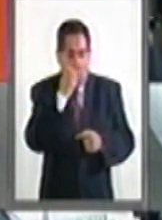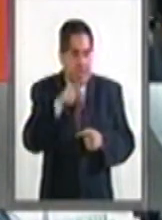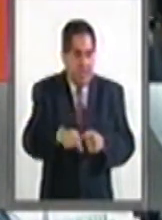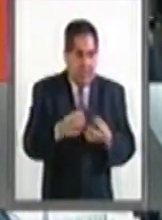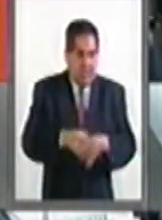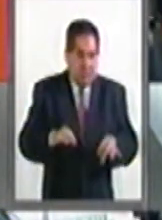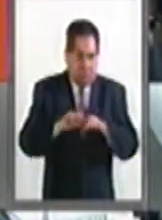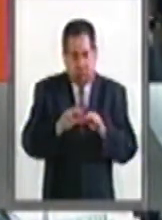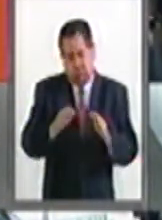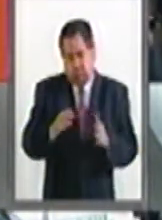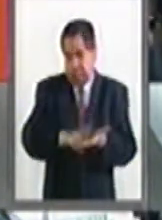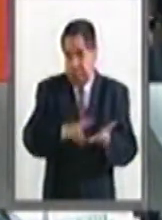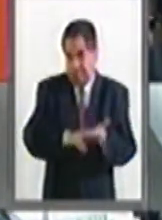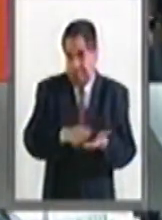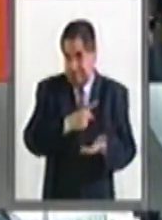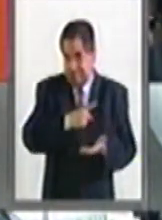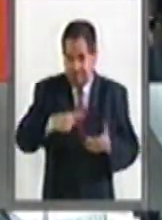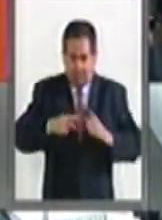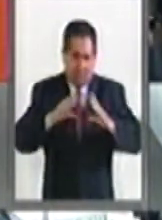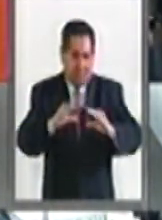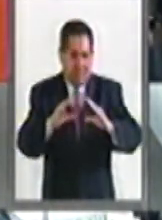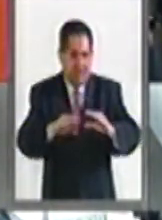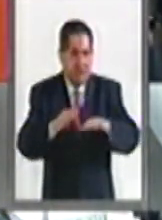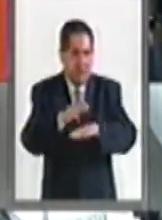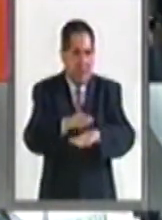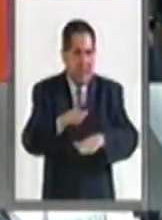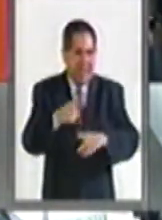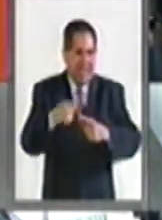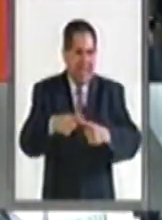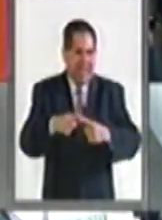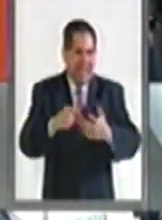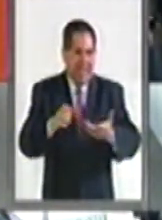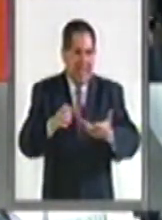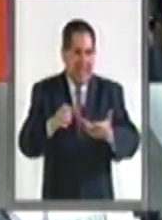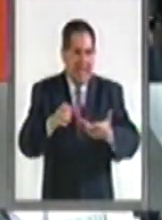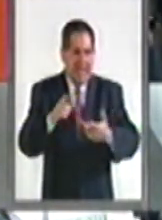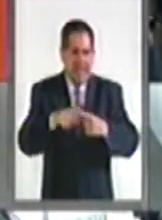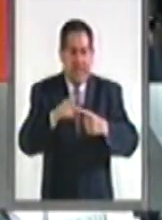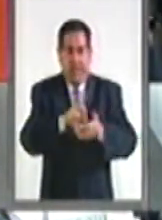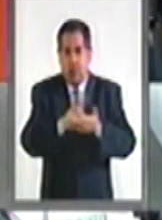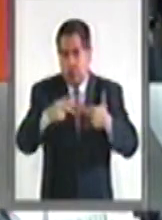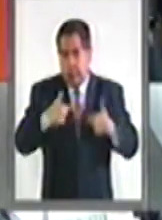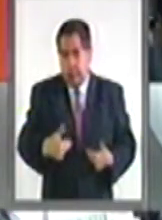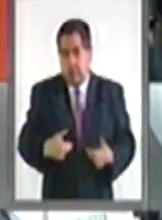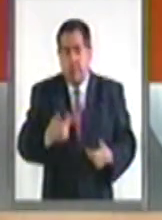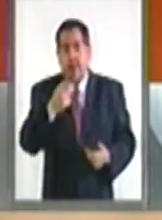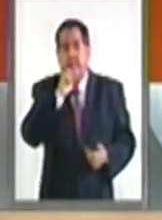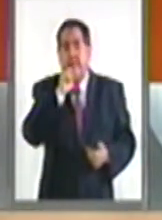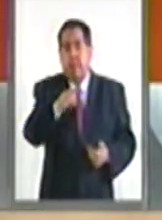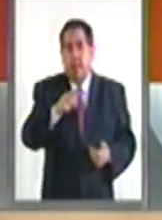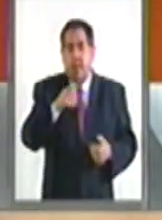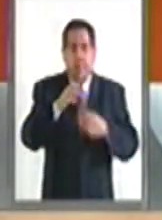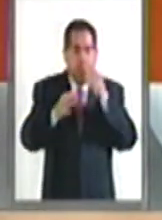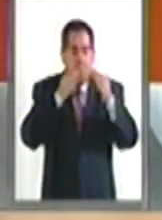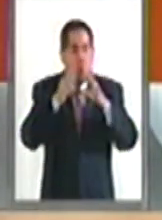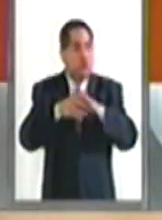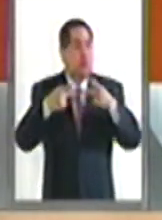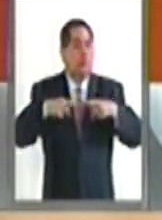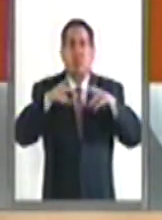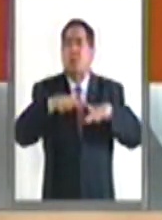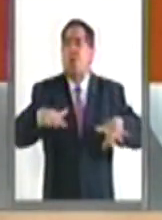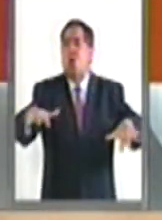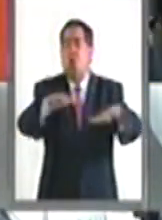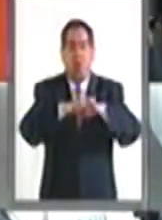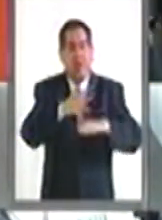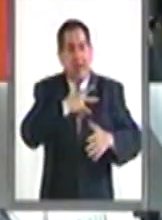la escuela es muy prudente que se impartan materias en materia de derechos humanos, pero también la promoción de la gente que tiene